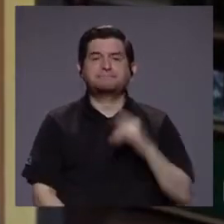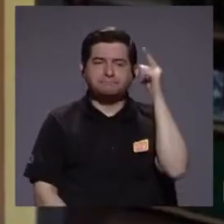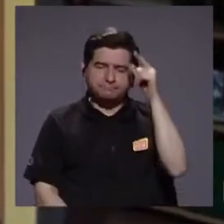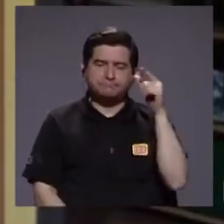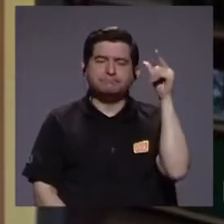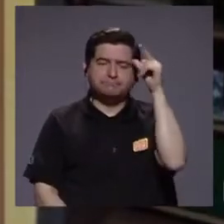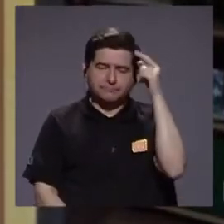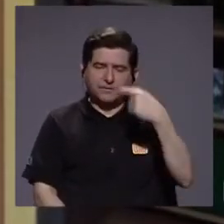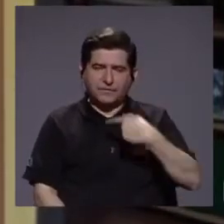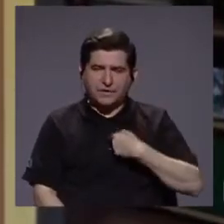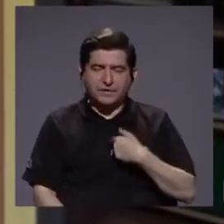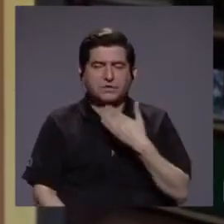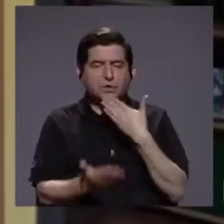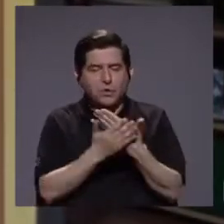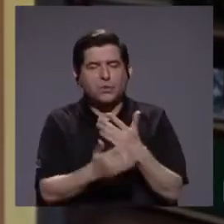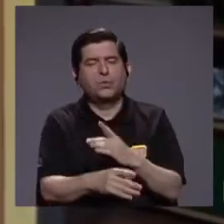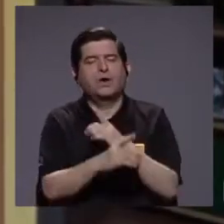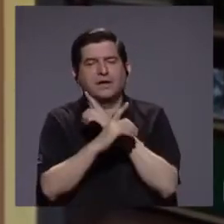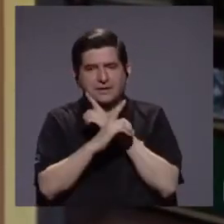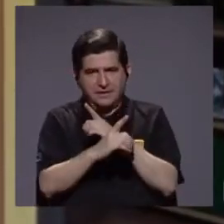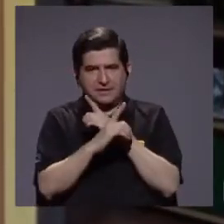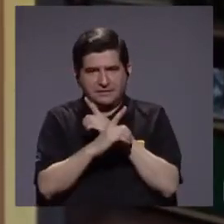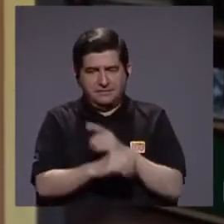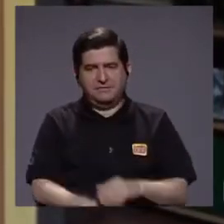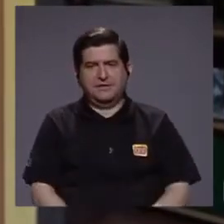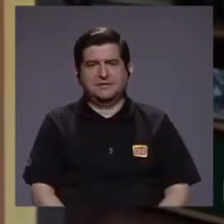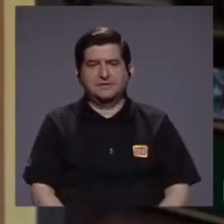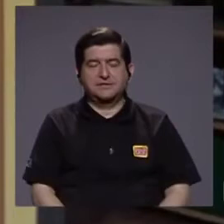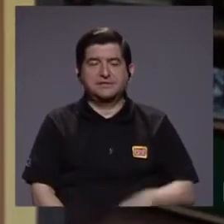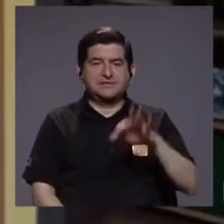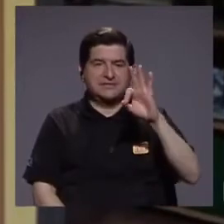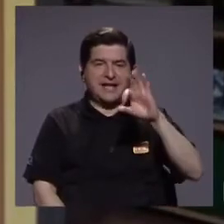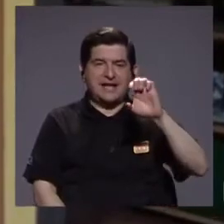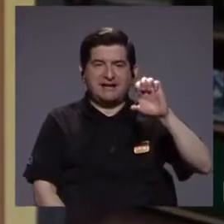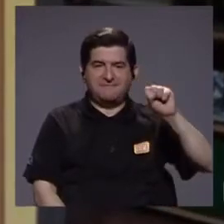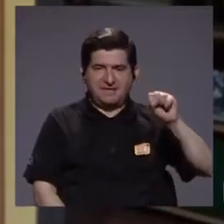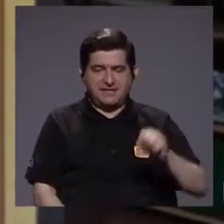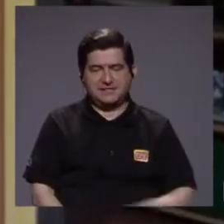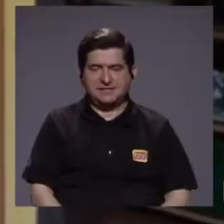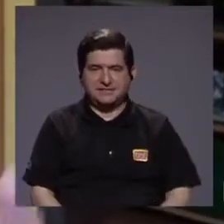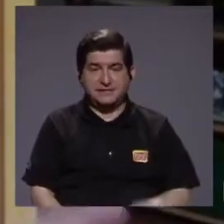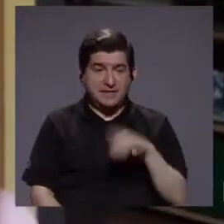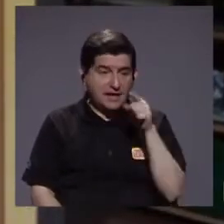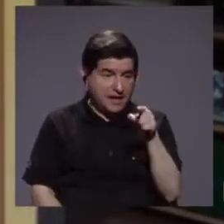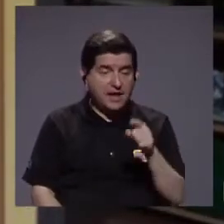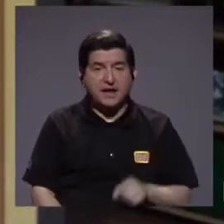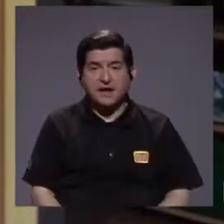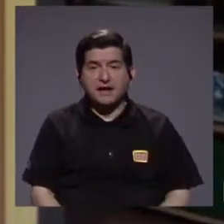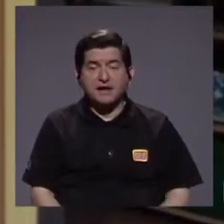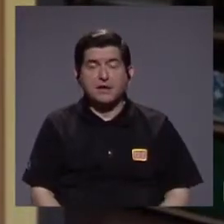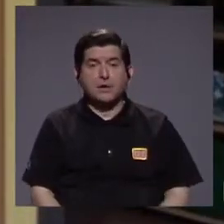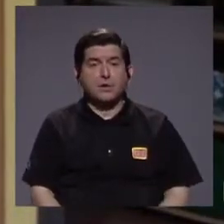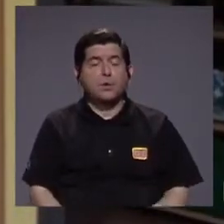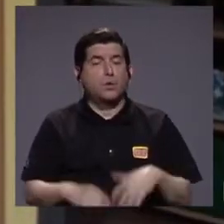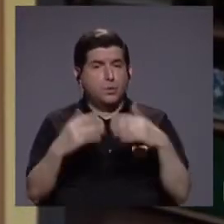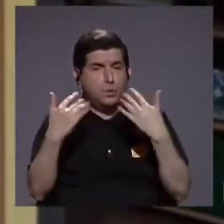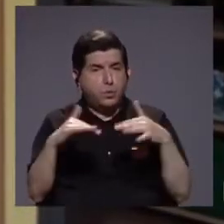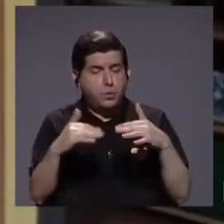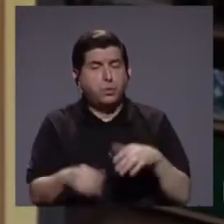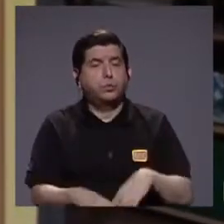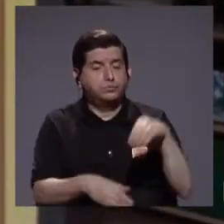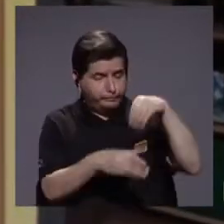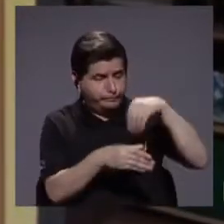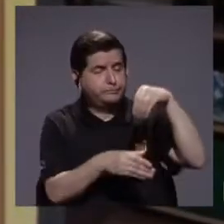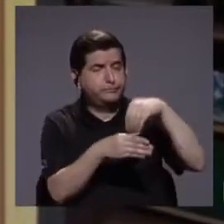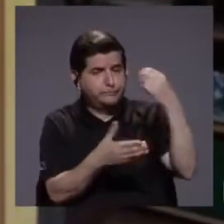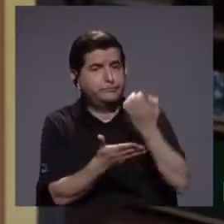Obviamente tenemos que tener una buena defensa del FES. El FES genera muchísimo